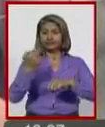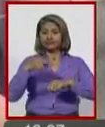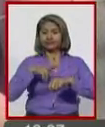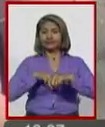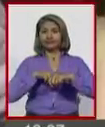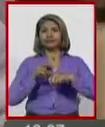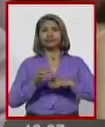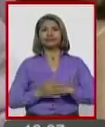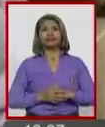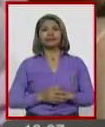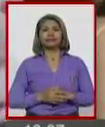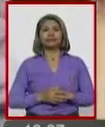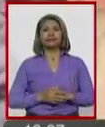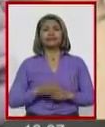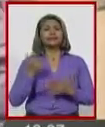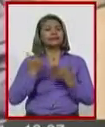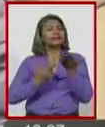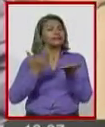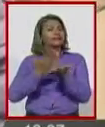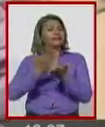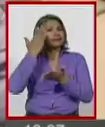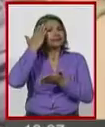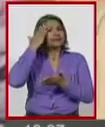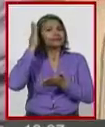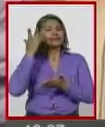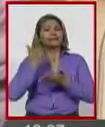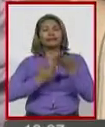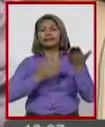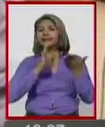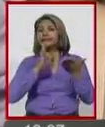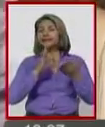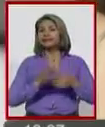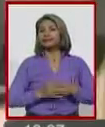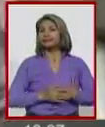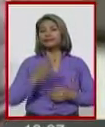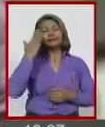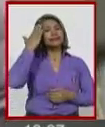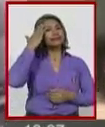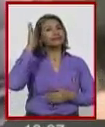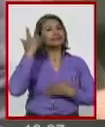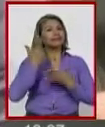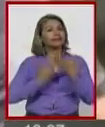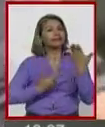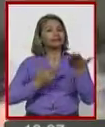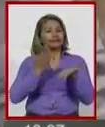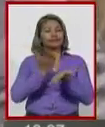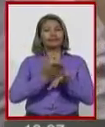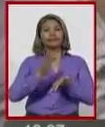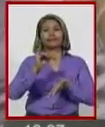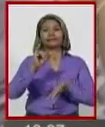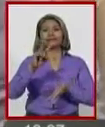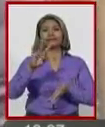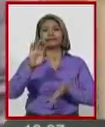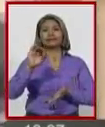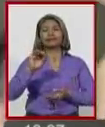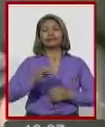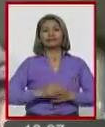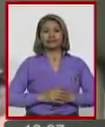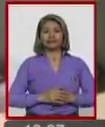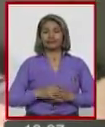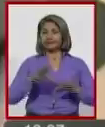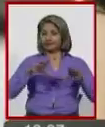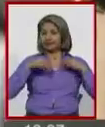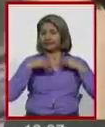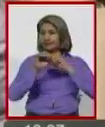normal? Todo normal. ¿A qué se debería ese paro? No sabemos, todavía no estamos bien informados. ¿No conocen sobre la convocatoria para el paro cívico? No, nosotros nada. Nuestro, ¿no